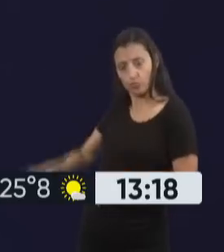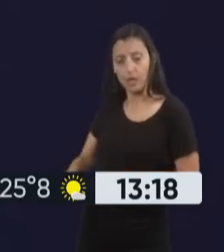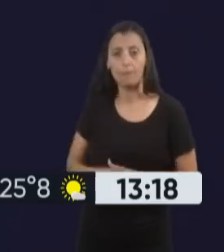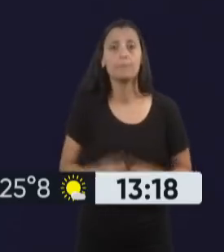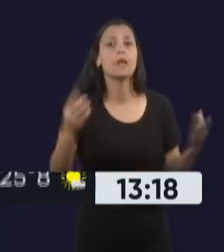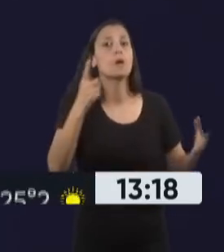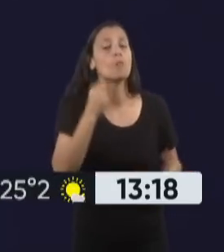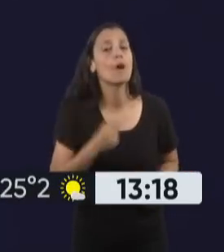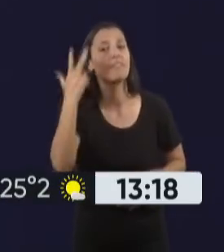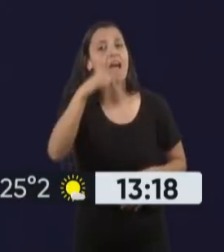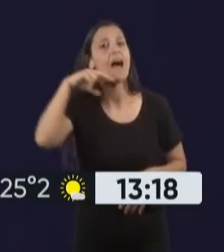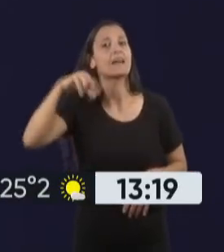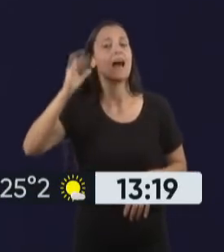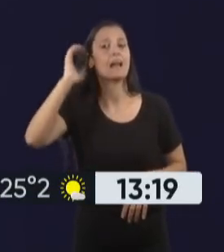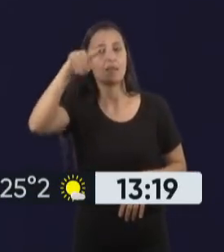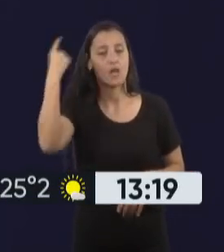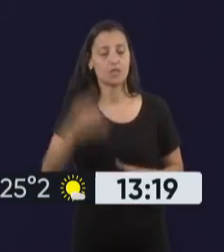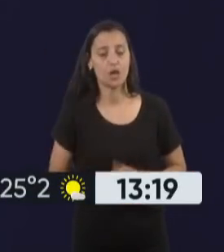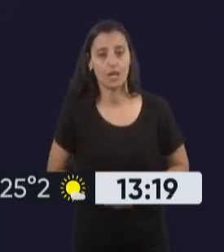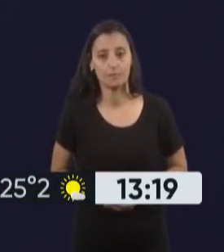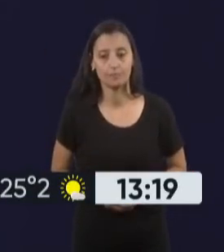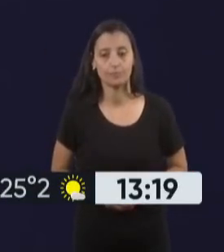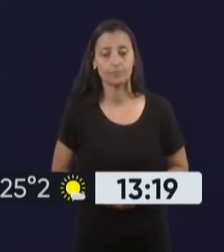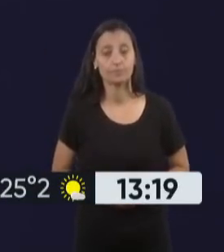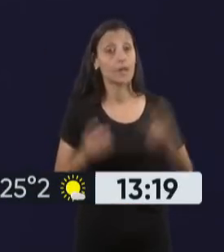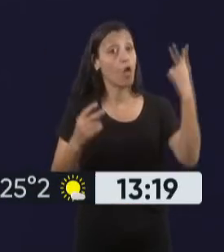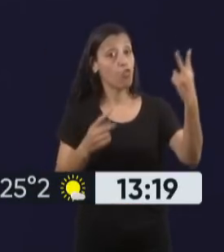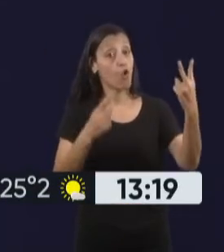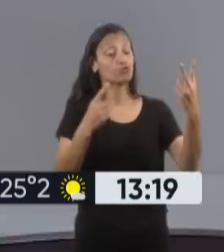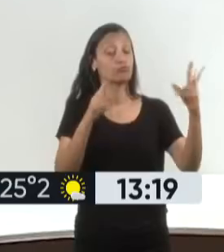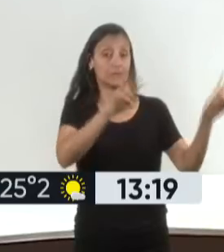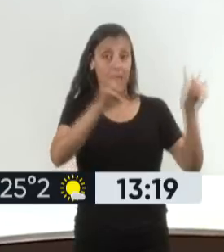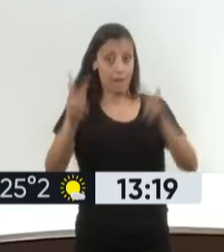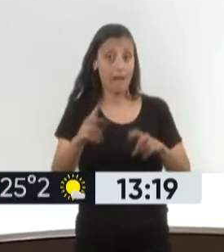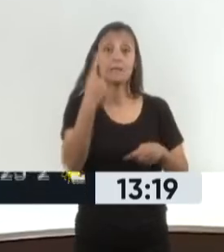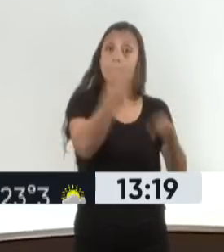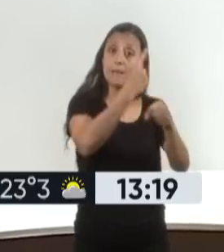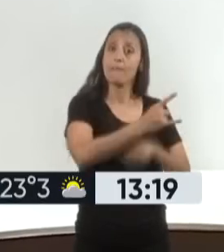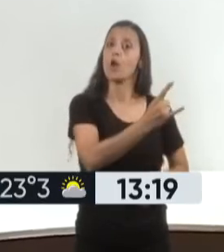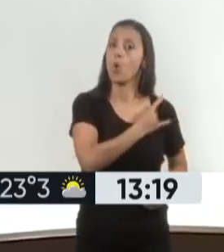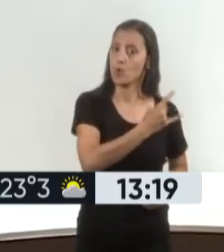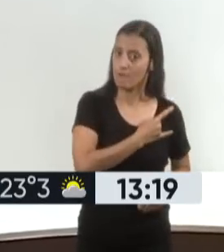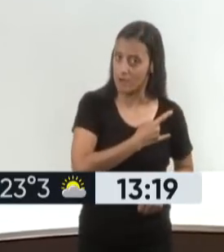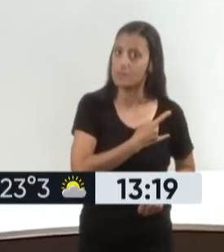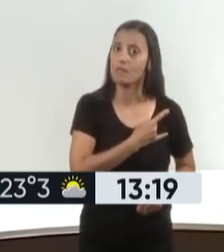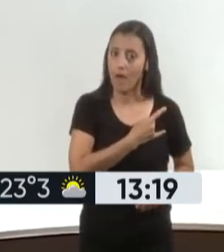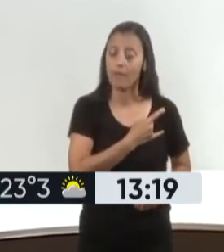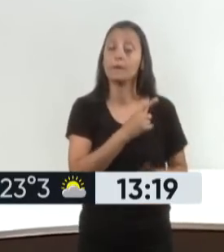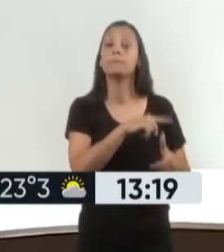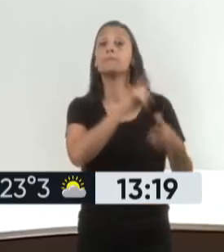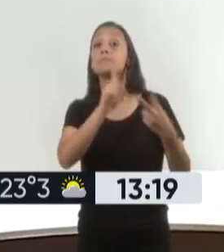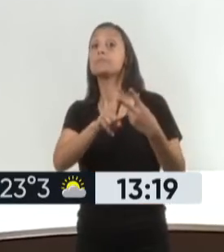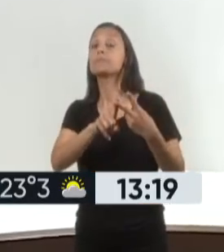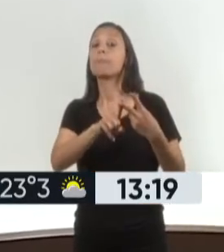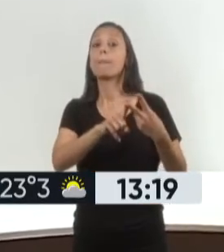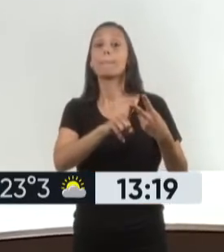Buen día, Hernán Mundo de Radio Nacional. Manuel. ¿Cómo andás? Dos temas, uno universidades en otro ángulo y